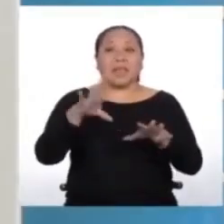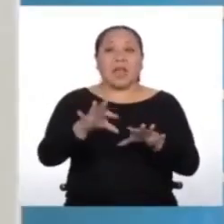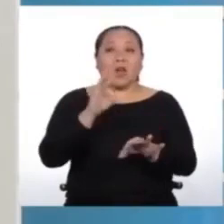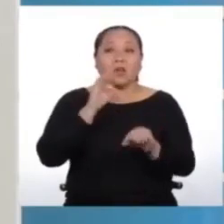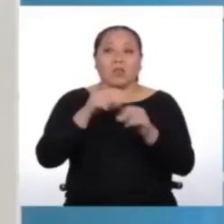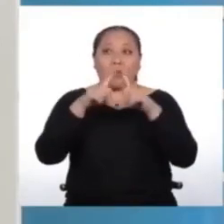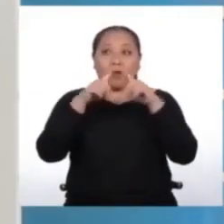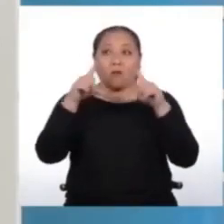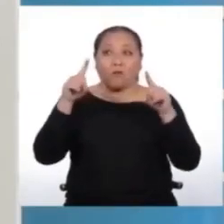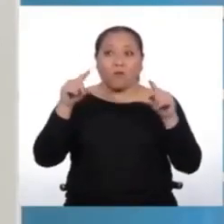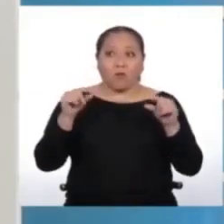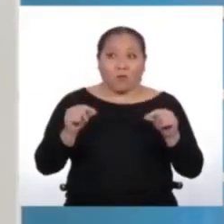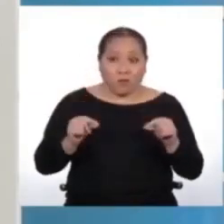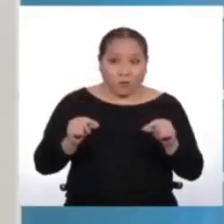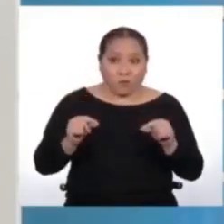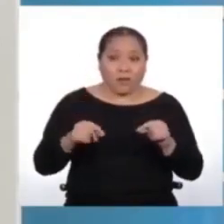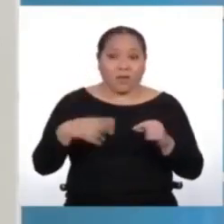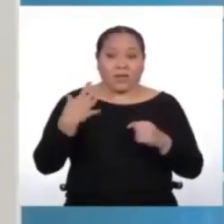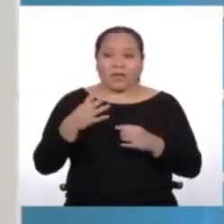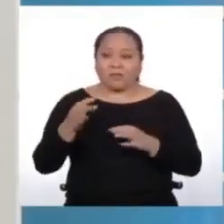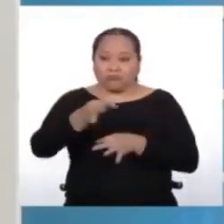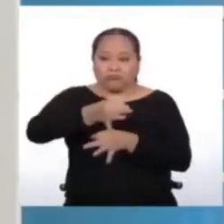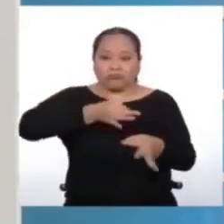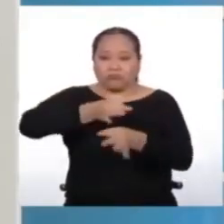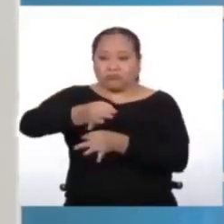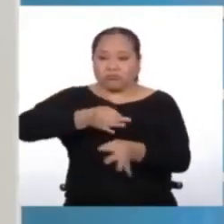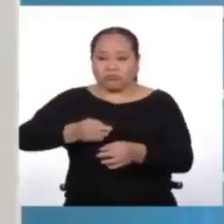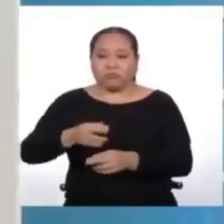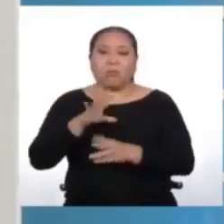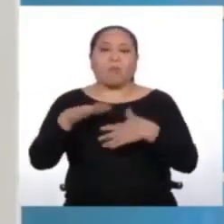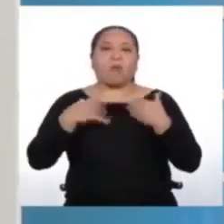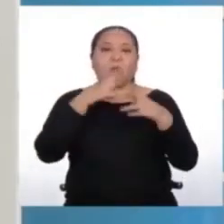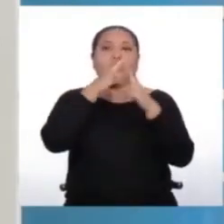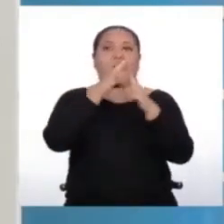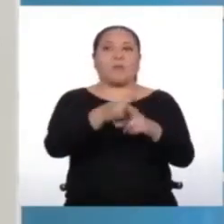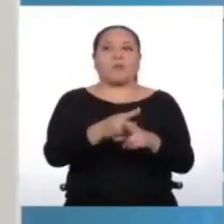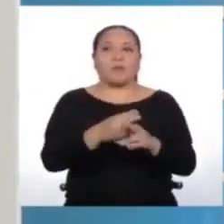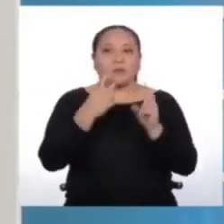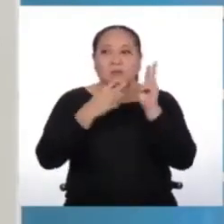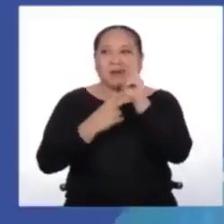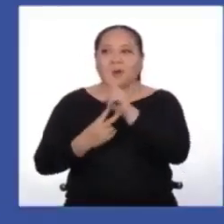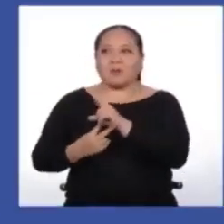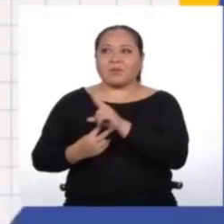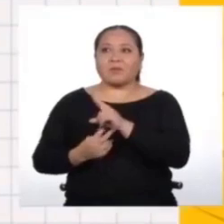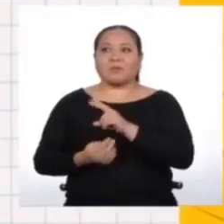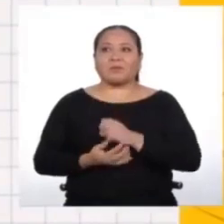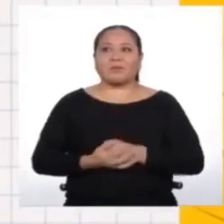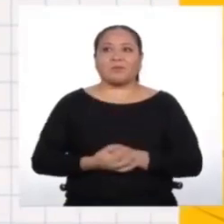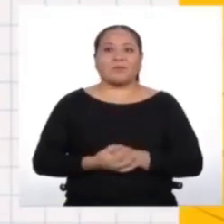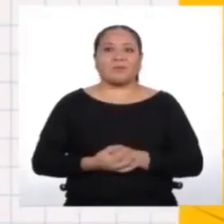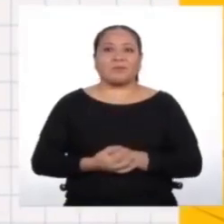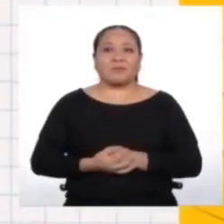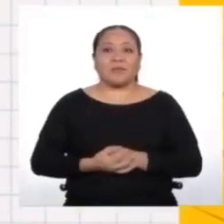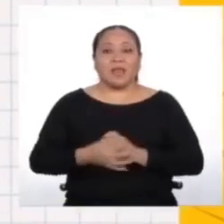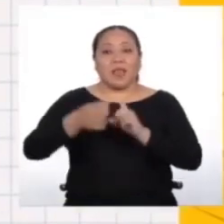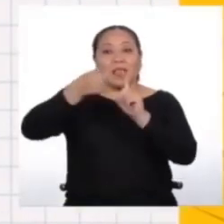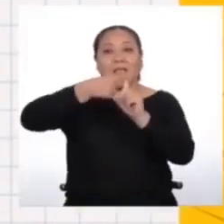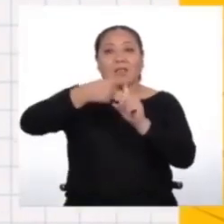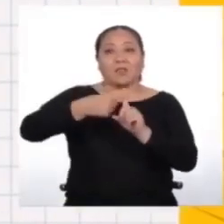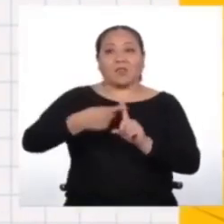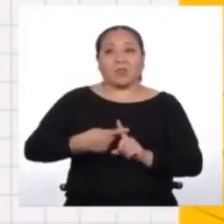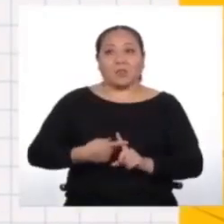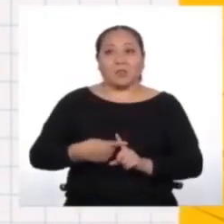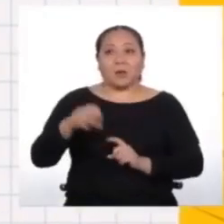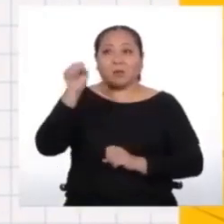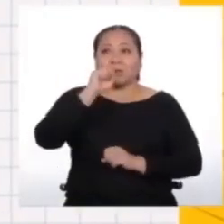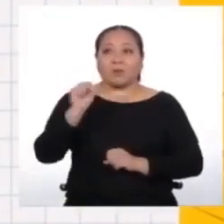reemplazamos los datos que tenemos en esta fórmula, nos dedicamos a desarrollar la operación. Veamos. La suma de términos es igual a 1